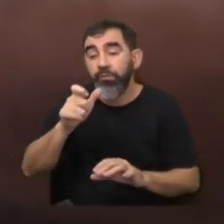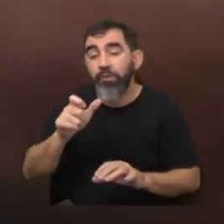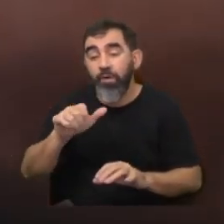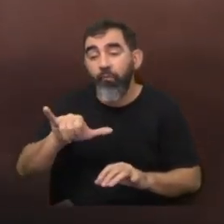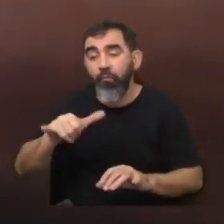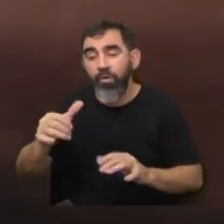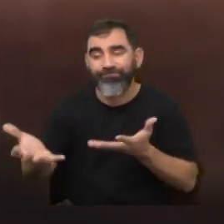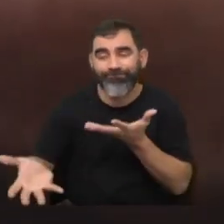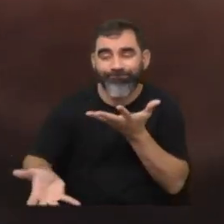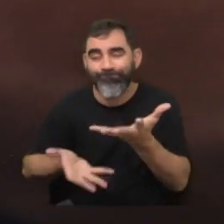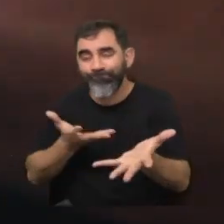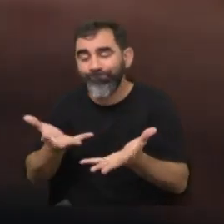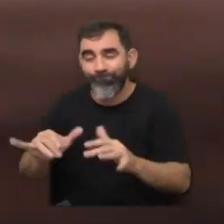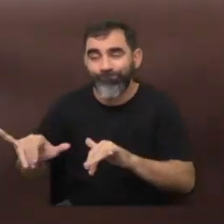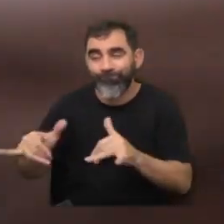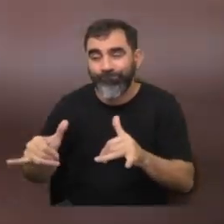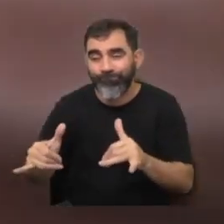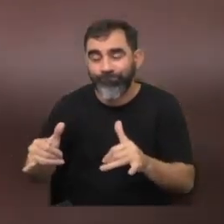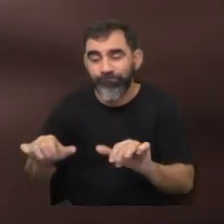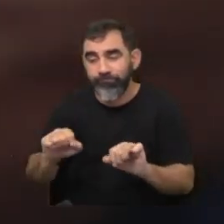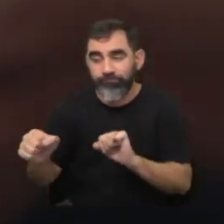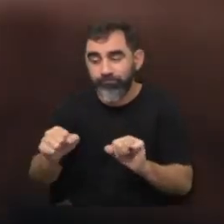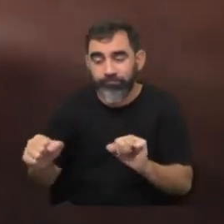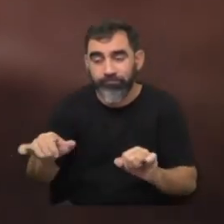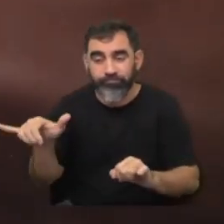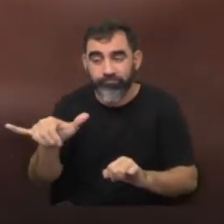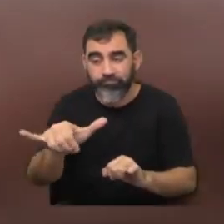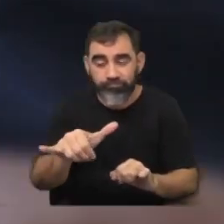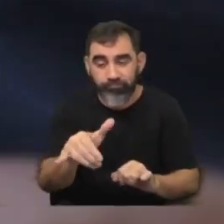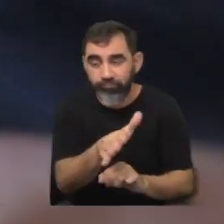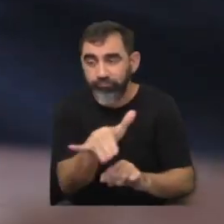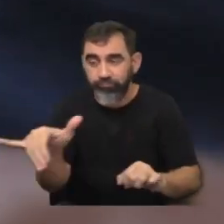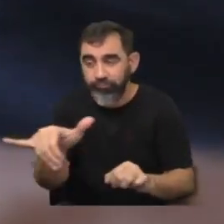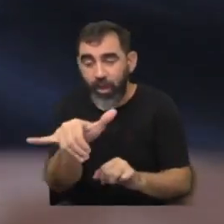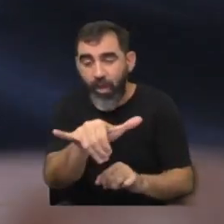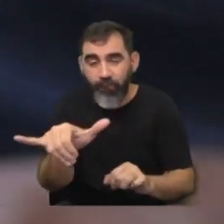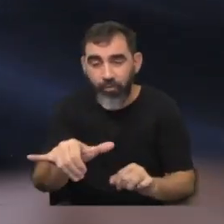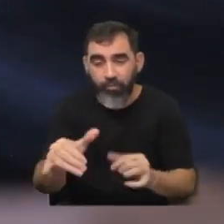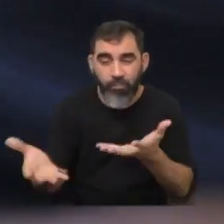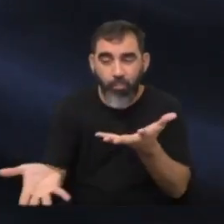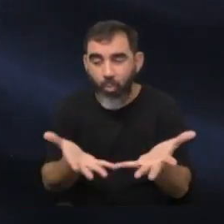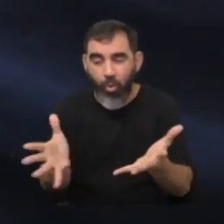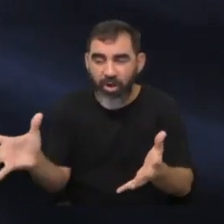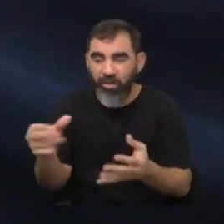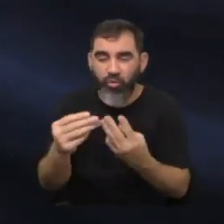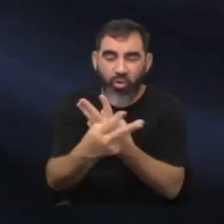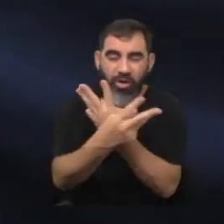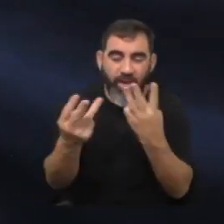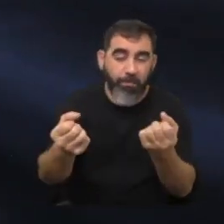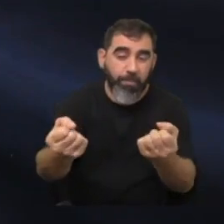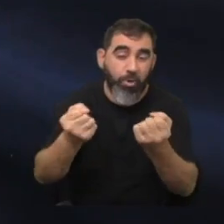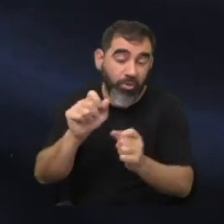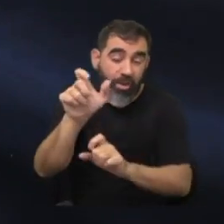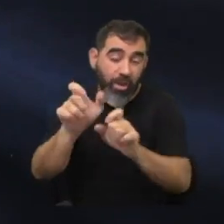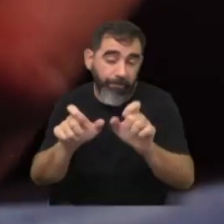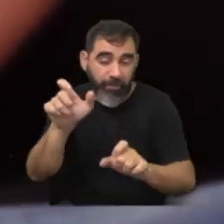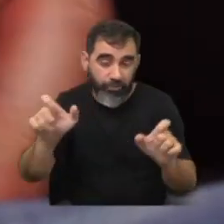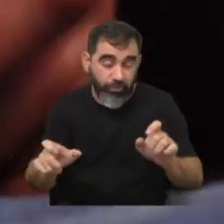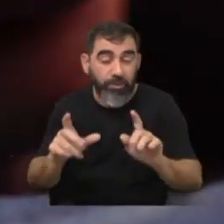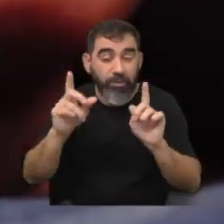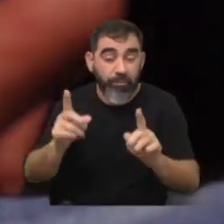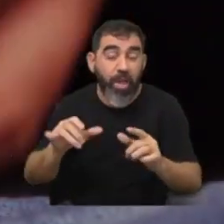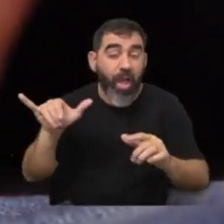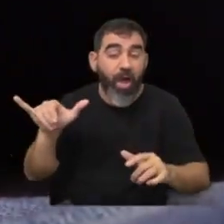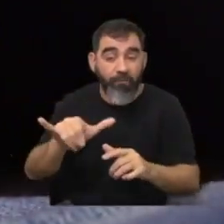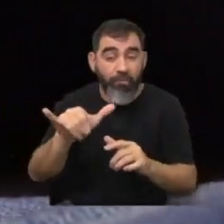poquito más incómodo y un poquito menos predecible en la trayectoria y dirección del avión. Va a ser incómodo para todos, para el piloto y para los pasajeros, y también para el